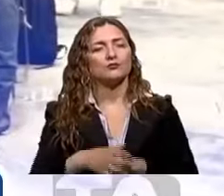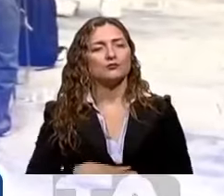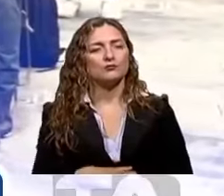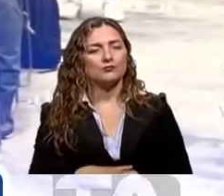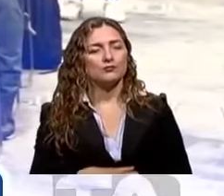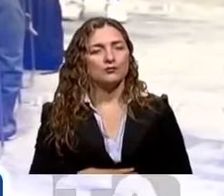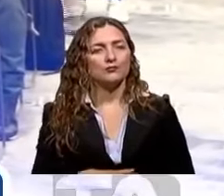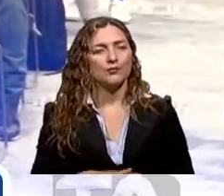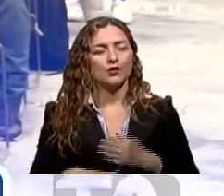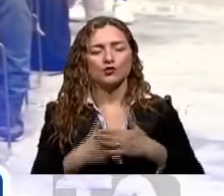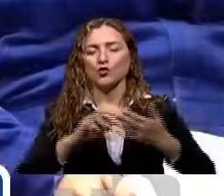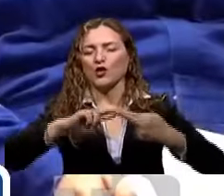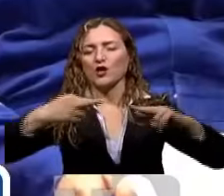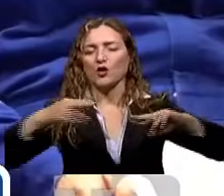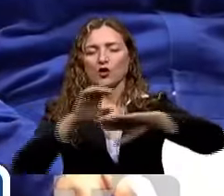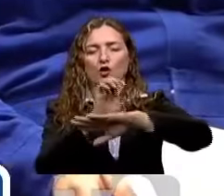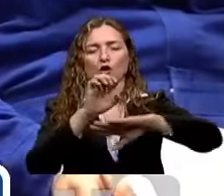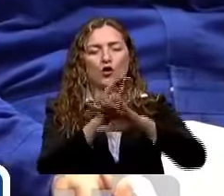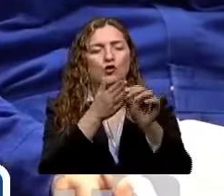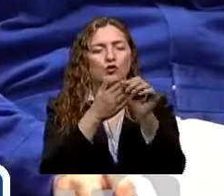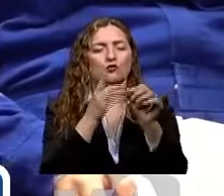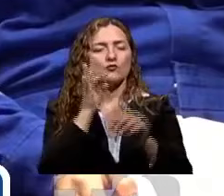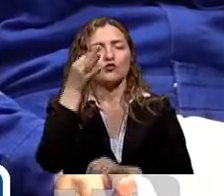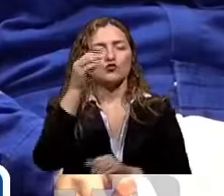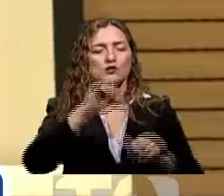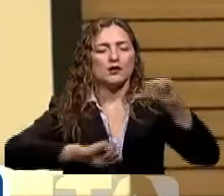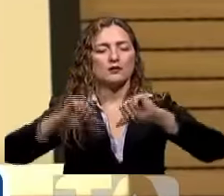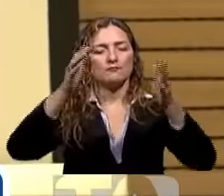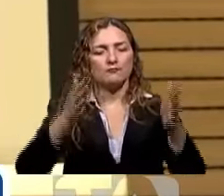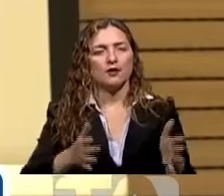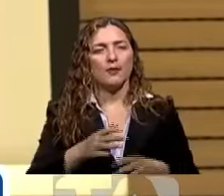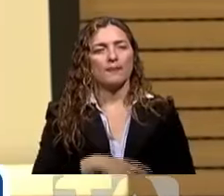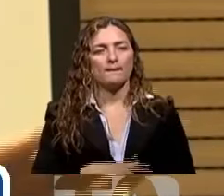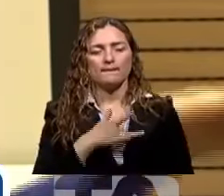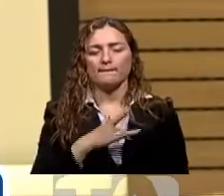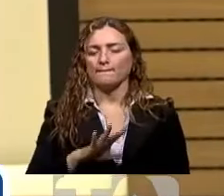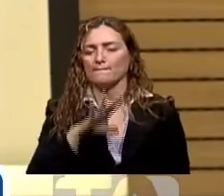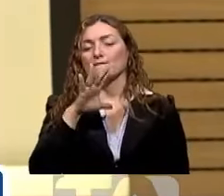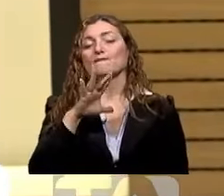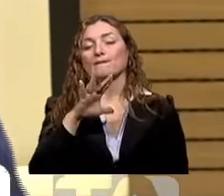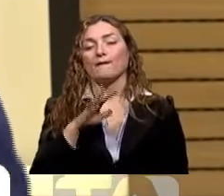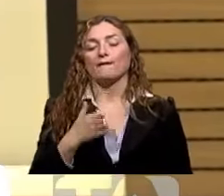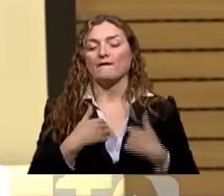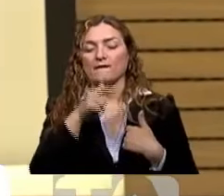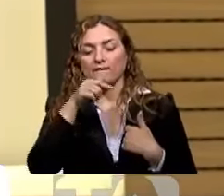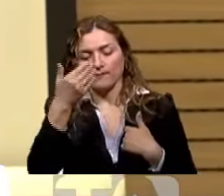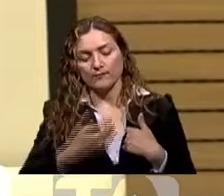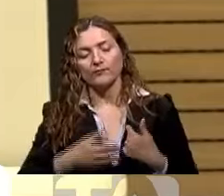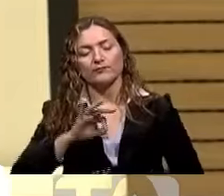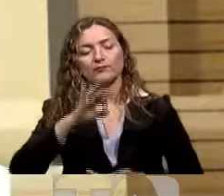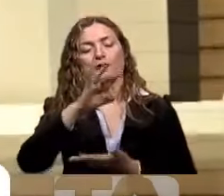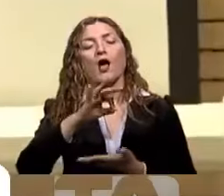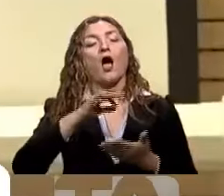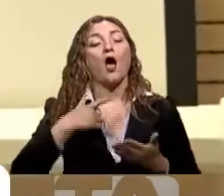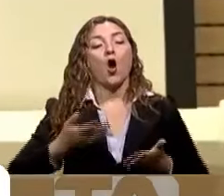las regiones del país con el objetivo de convertirlas en futuras científicas. Orgullosamente represento a la nacionalidad